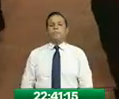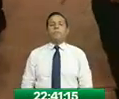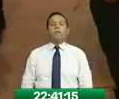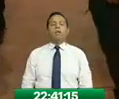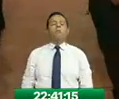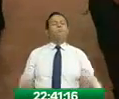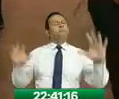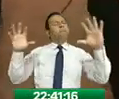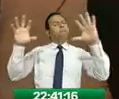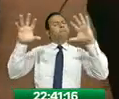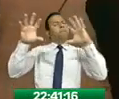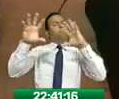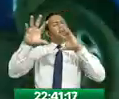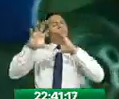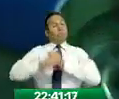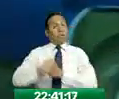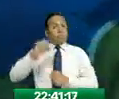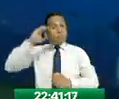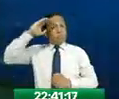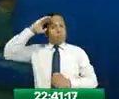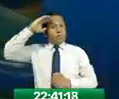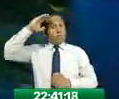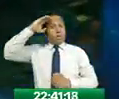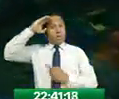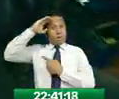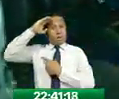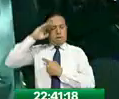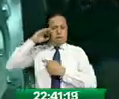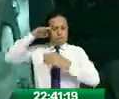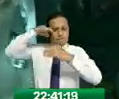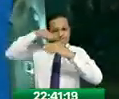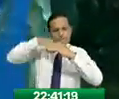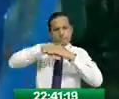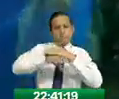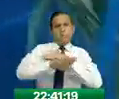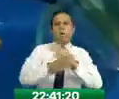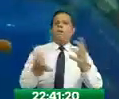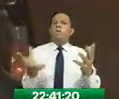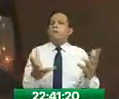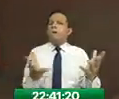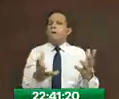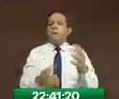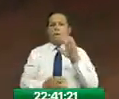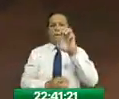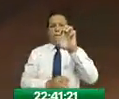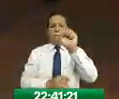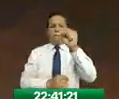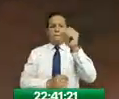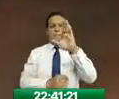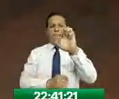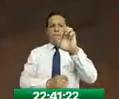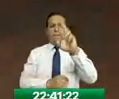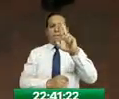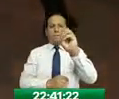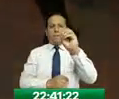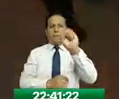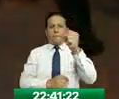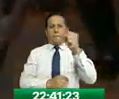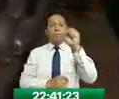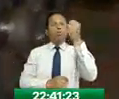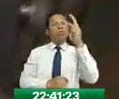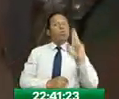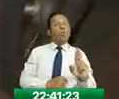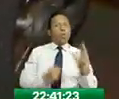Caía la noche y la policía se adentraba al sector de Los Esteros, sur de la urbe. Se trata